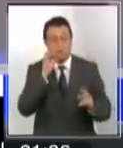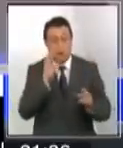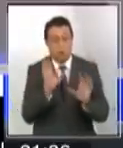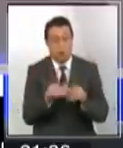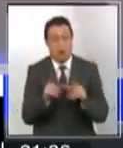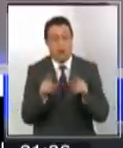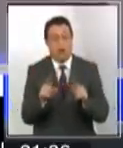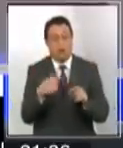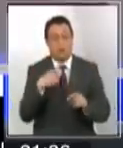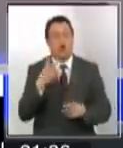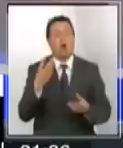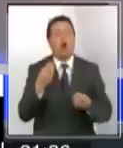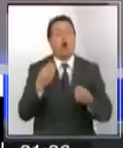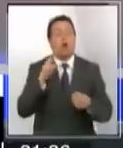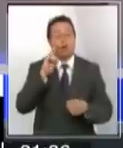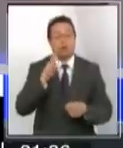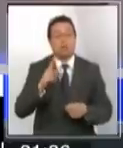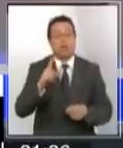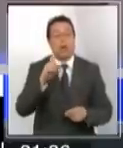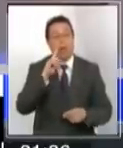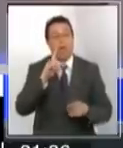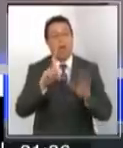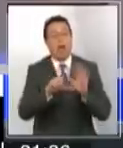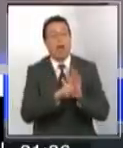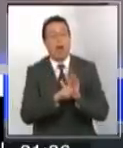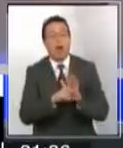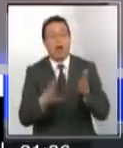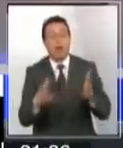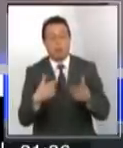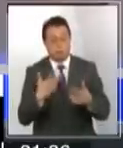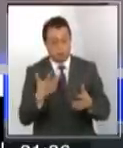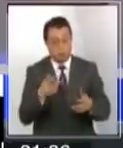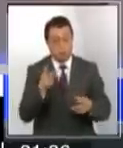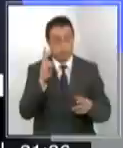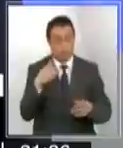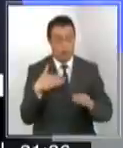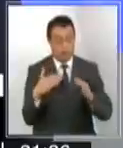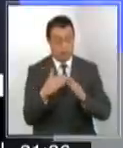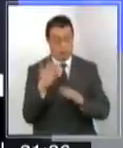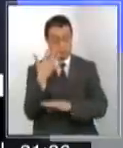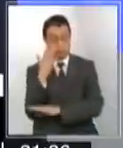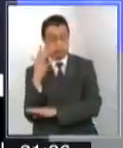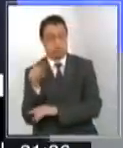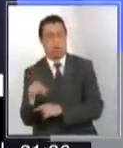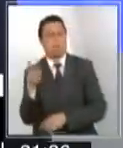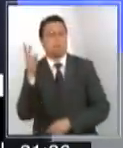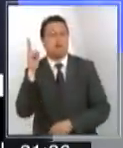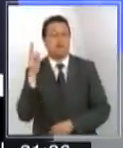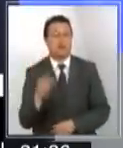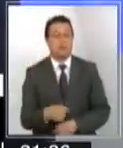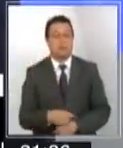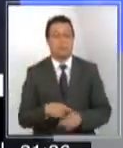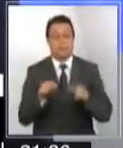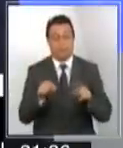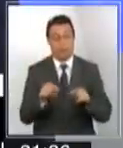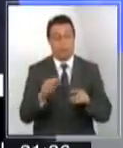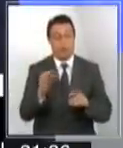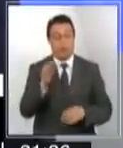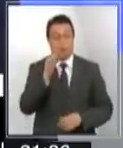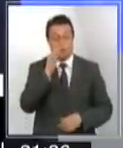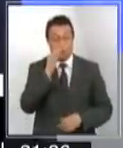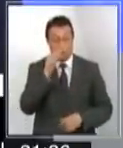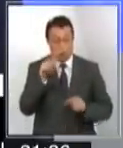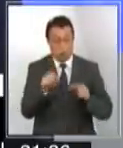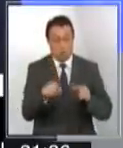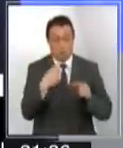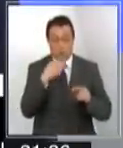hace sin cometer una ilegalidad, dado que está penalizado el autocultivo? Bueno, el consumo, nadie puede